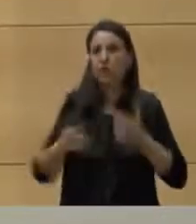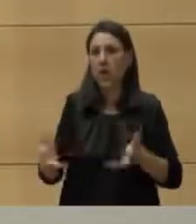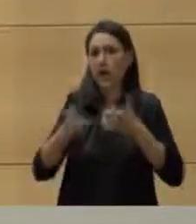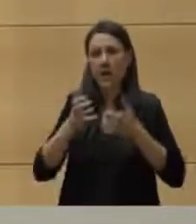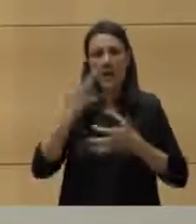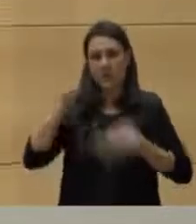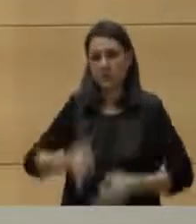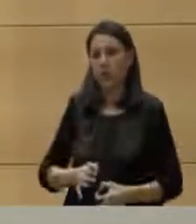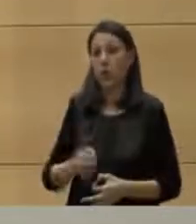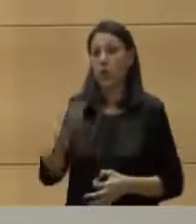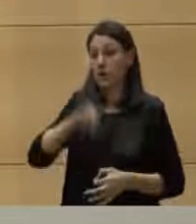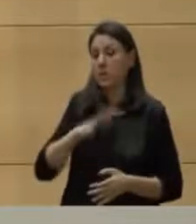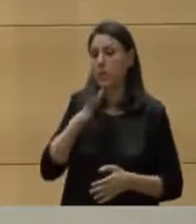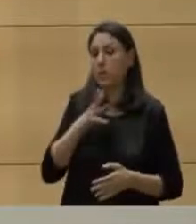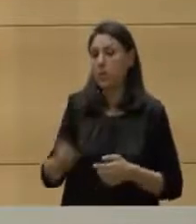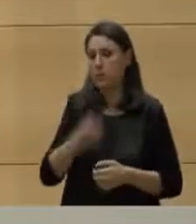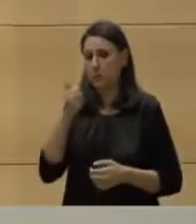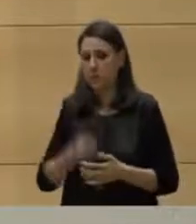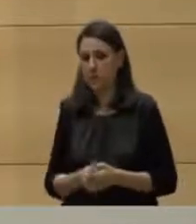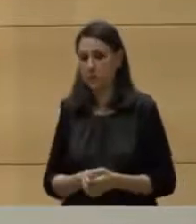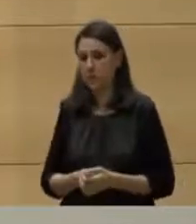también otras razones.